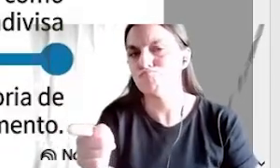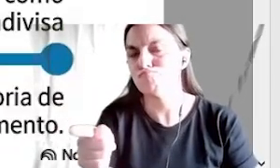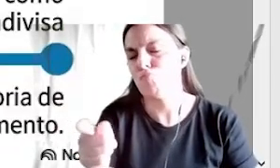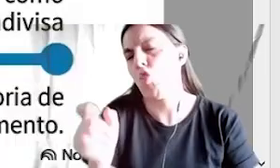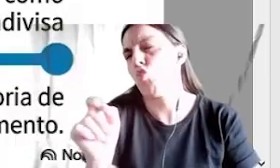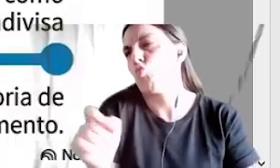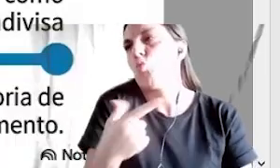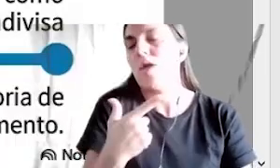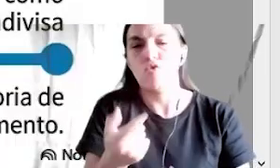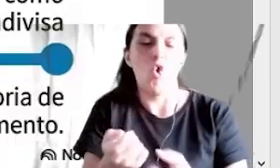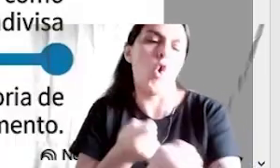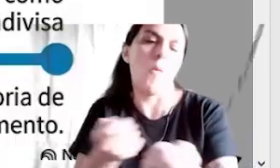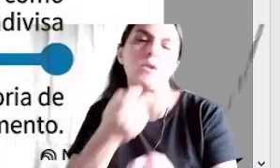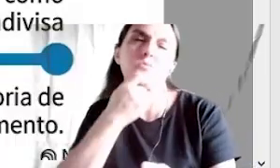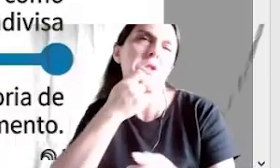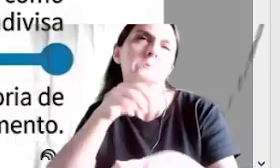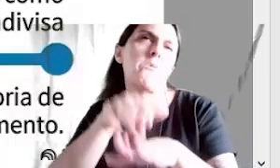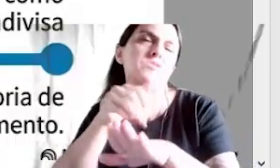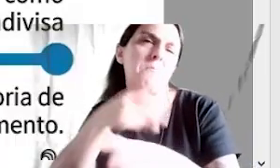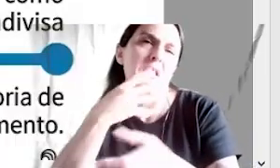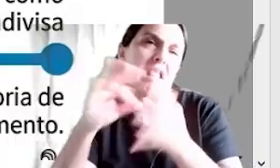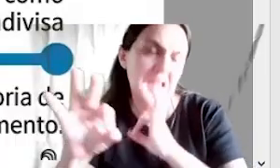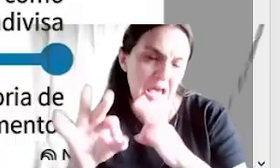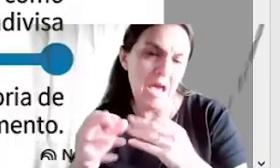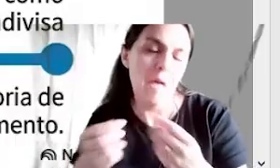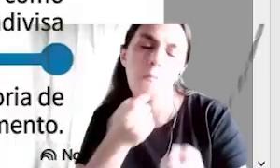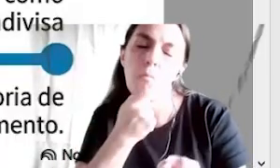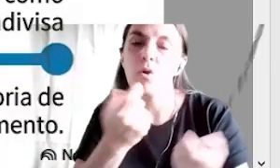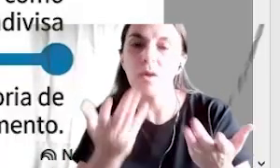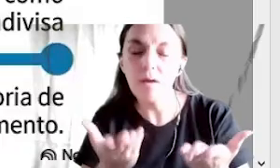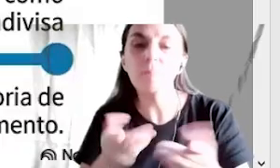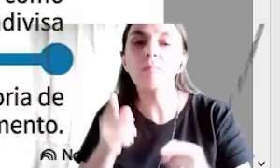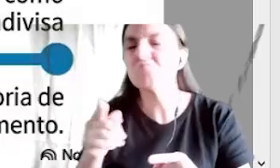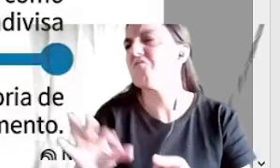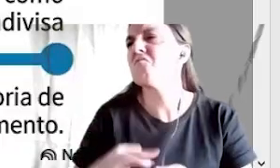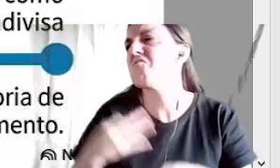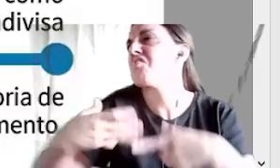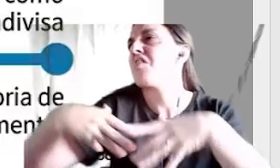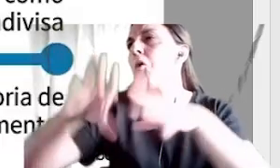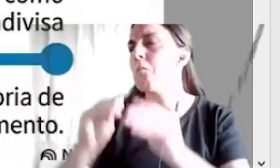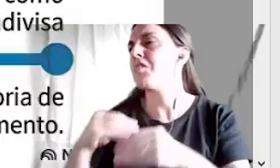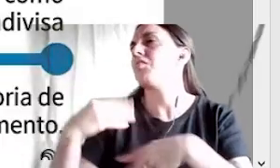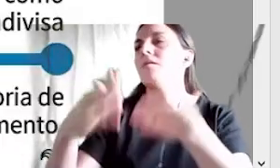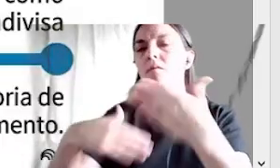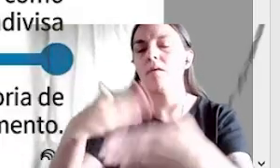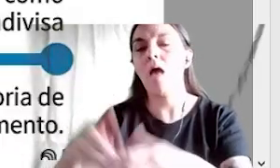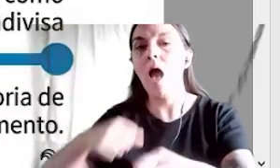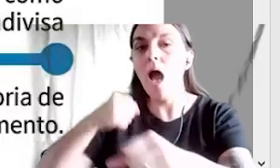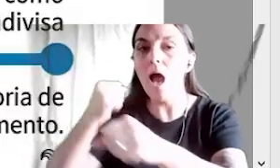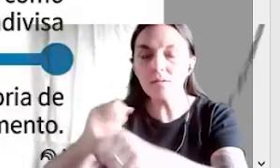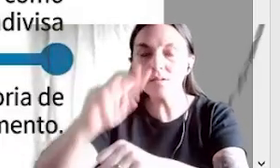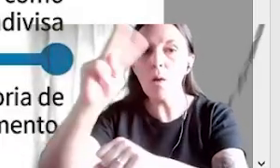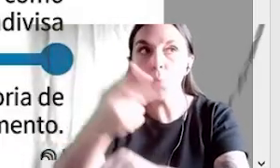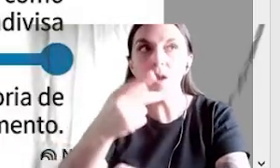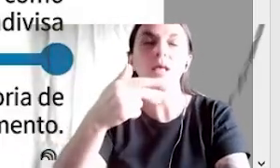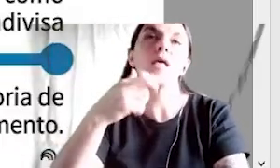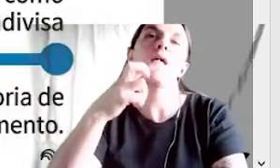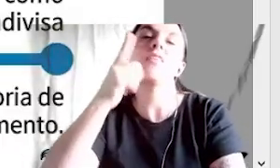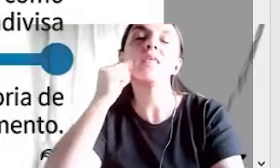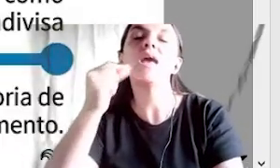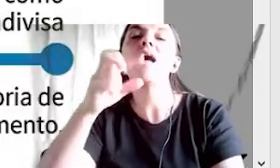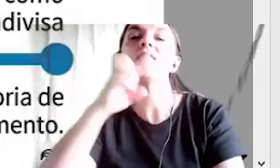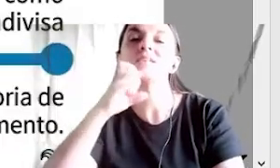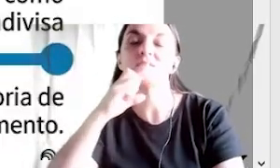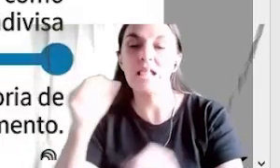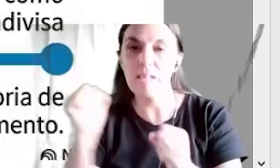no sé, imagínense el que quiera, una zapatería, está transitando su vida hasta que fallece el 17 de